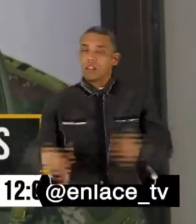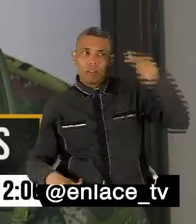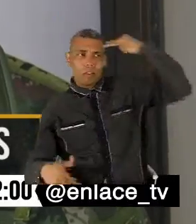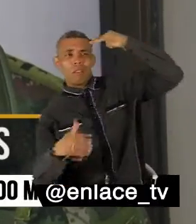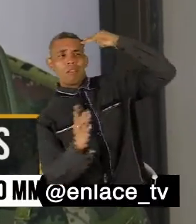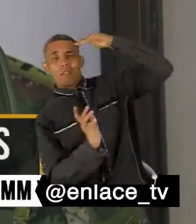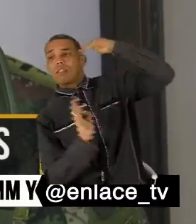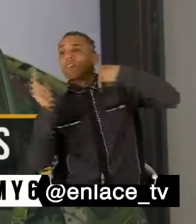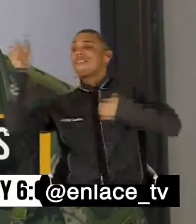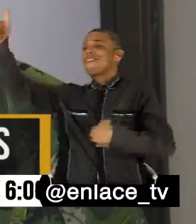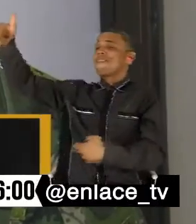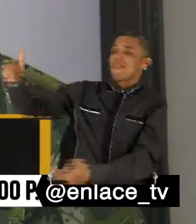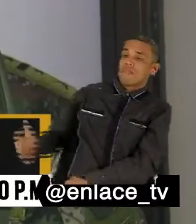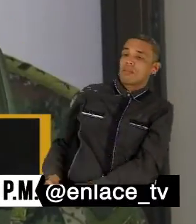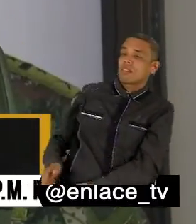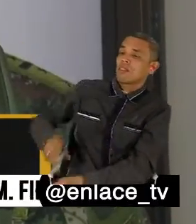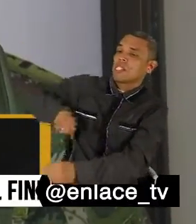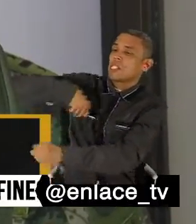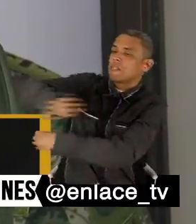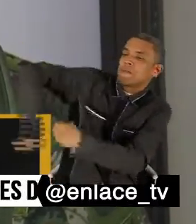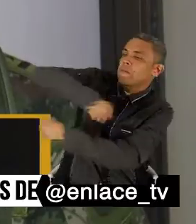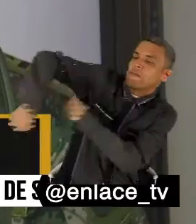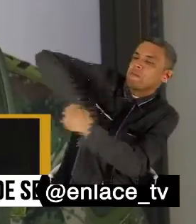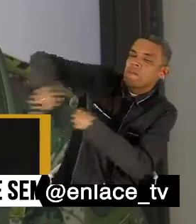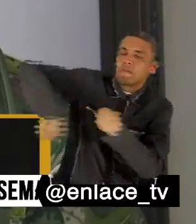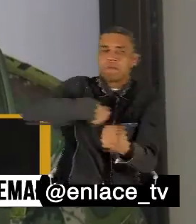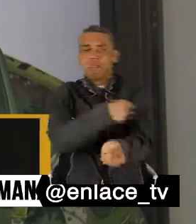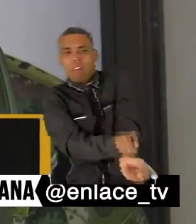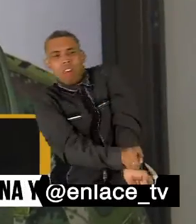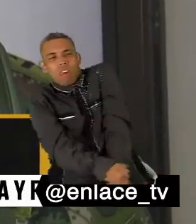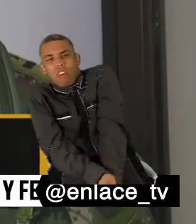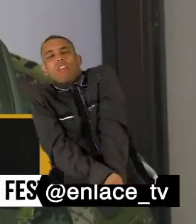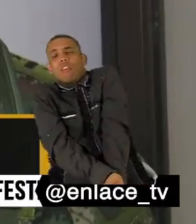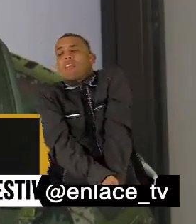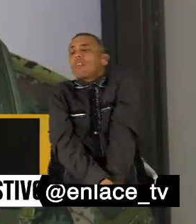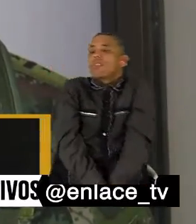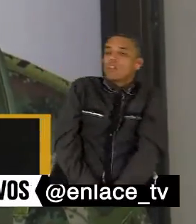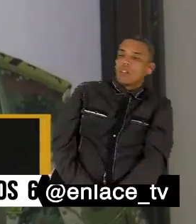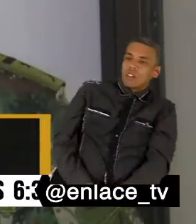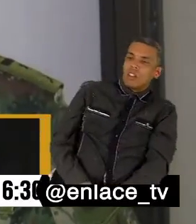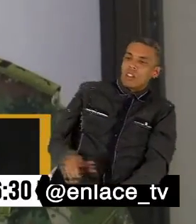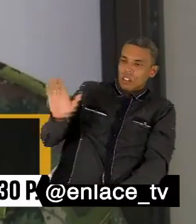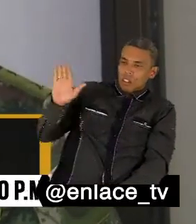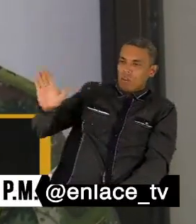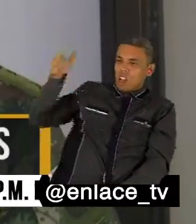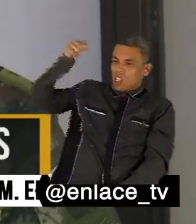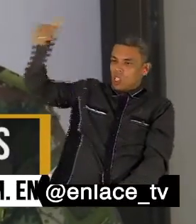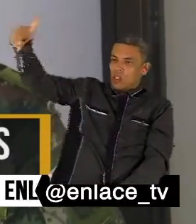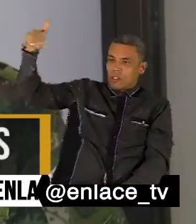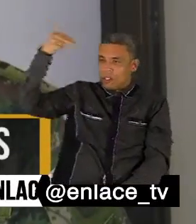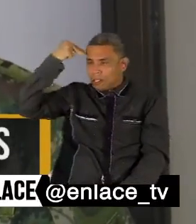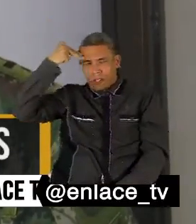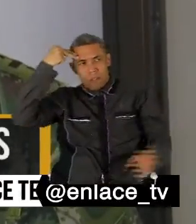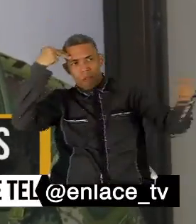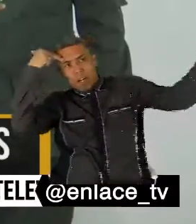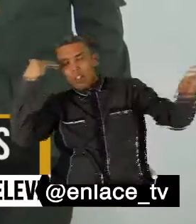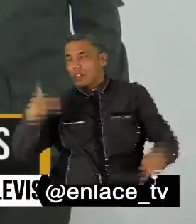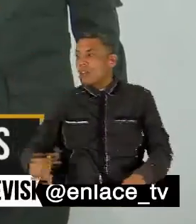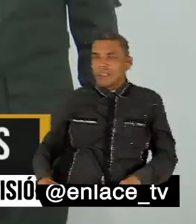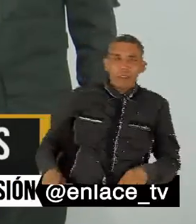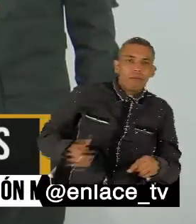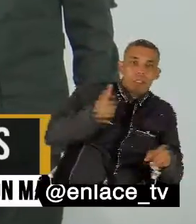ganado. Eso fue en horas de la madrugada y lo sacaron por una vía terciaria del municipio de